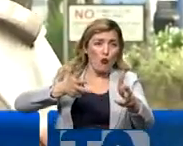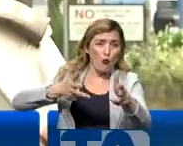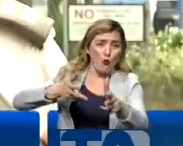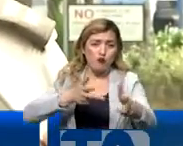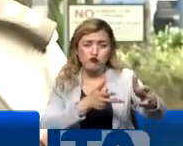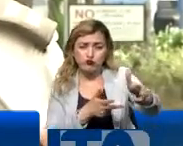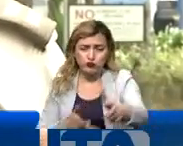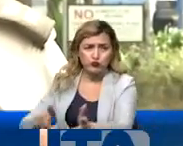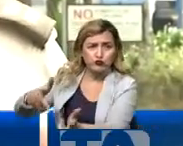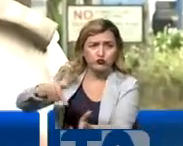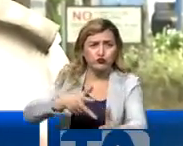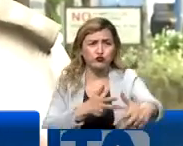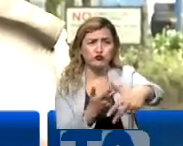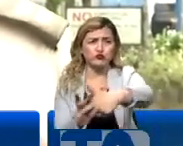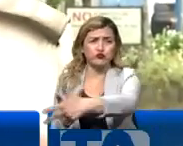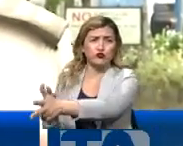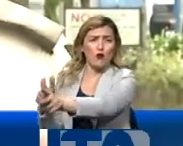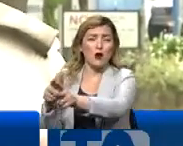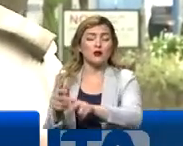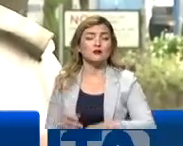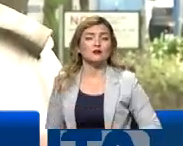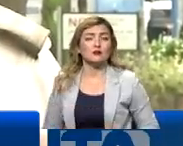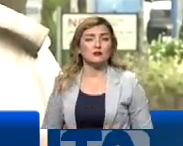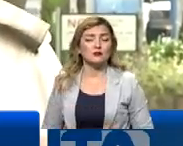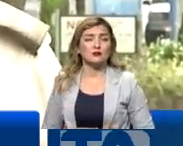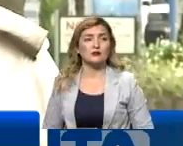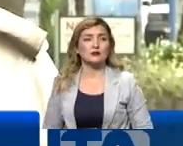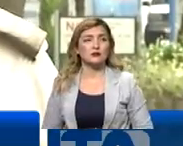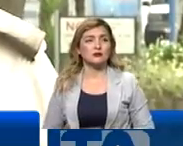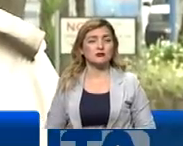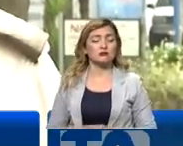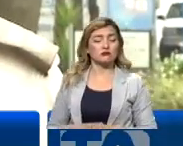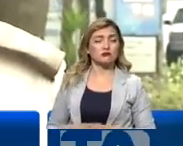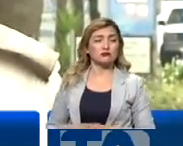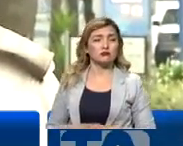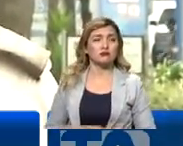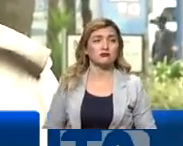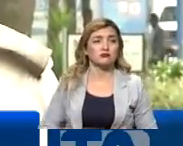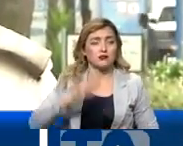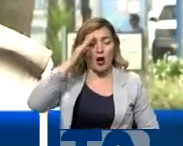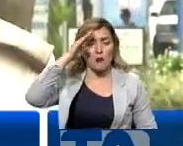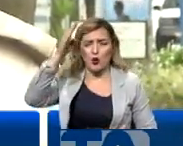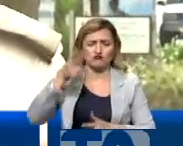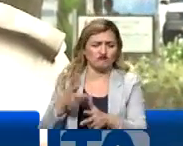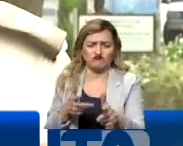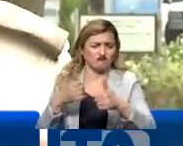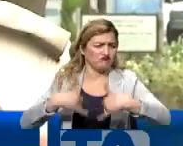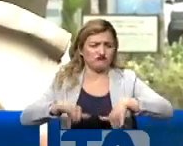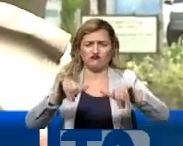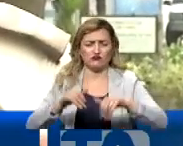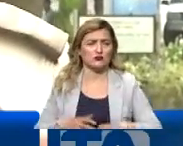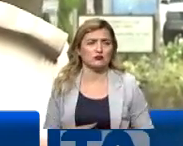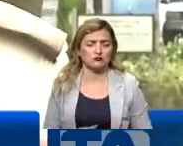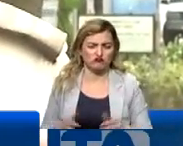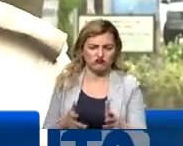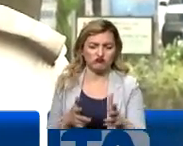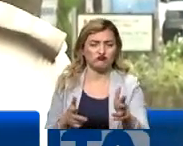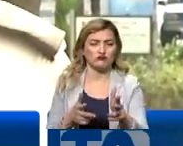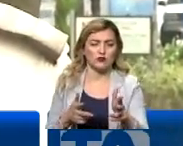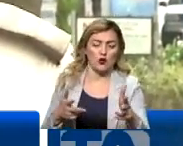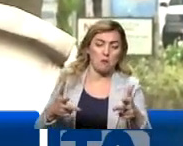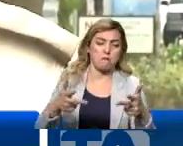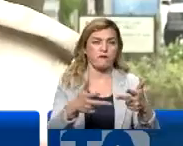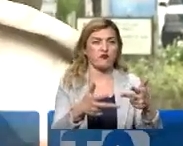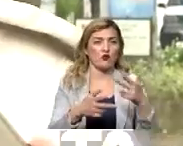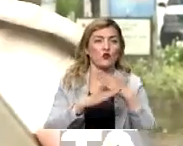hace acciones de evasivas, pero la unidad policial logra su cometido de seguirle y logra arrinconarle